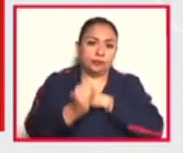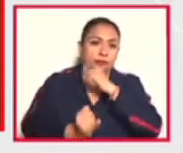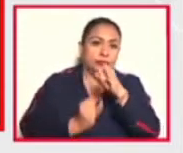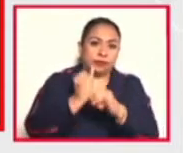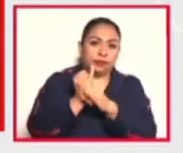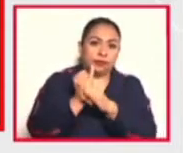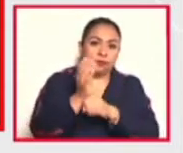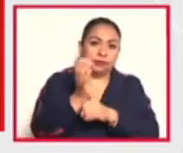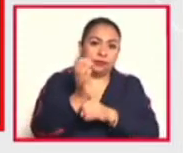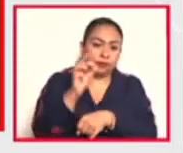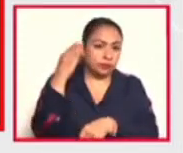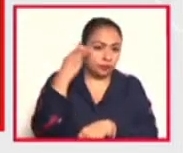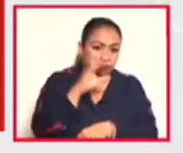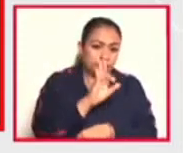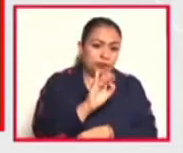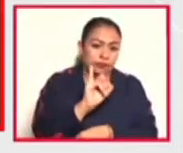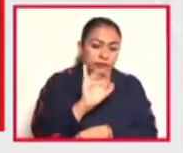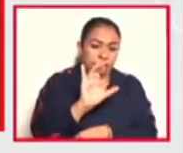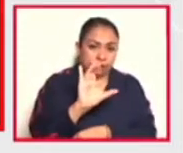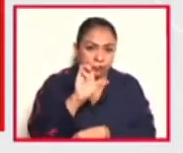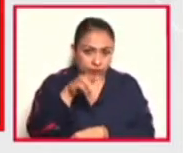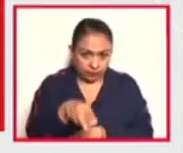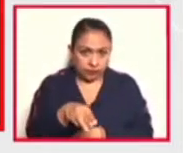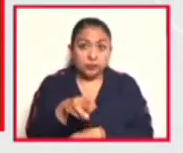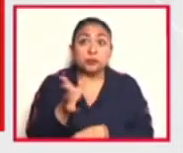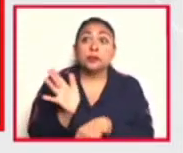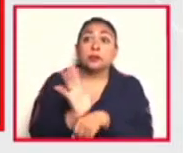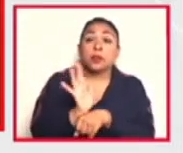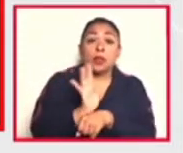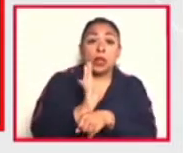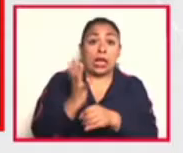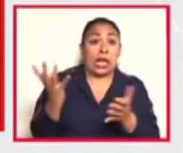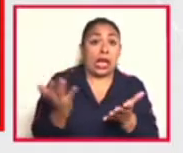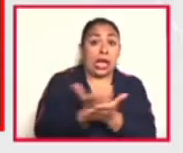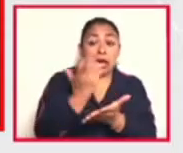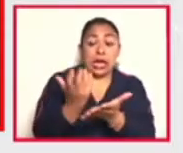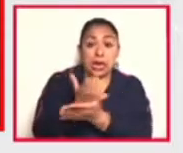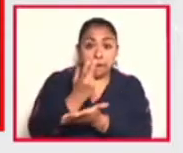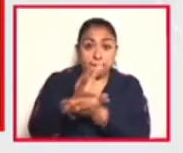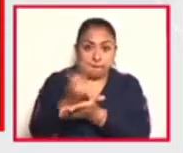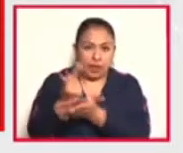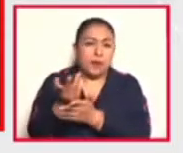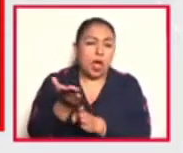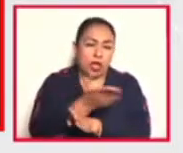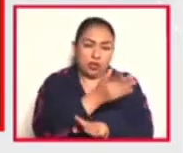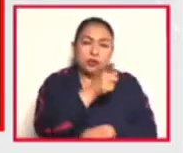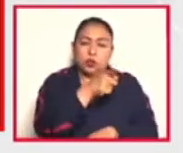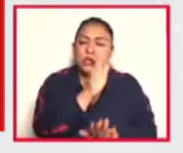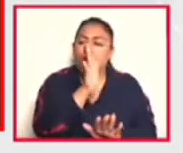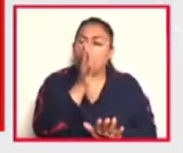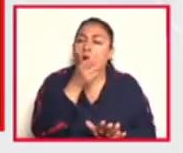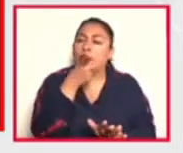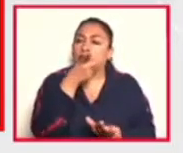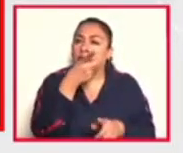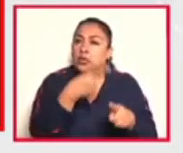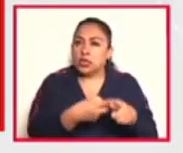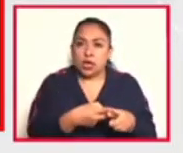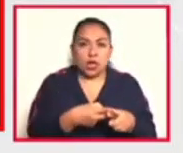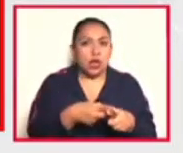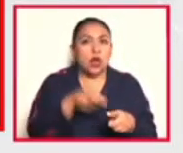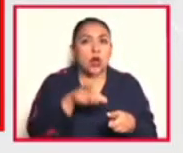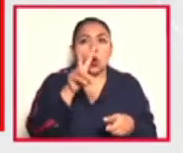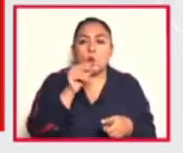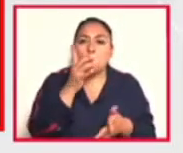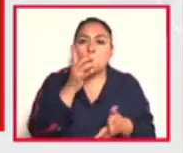de Morelia, que bueno, la película que se llevó la mayor cantidad de premios, ya lo habías apuntado, Julio, no solamente en estos días aquí en